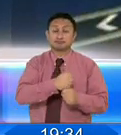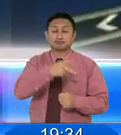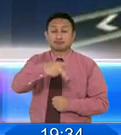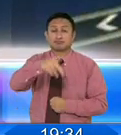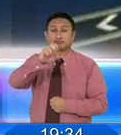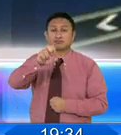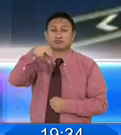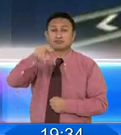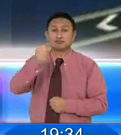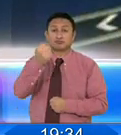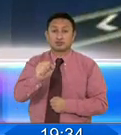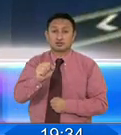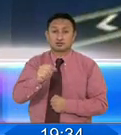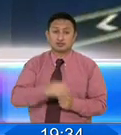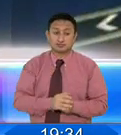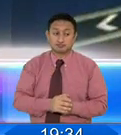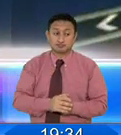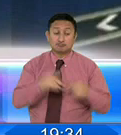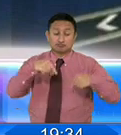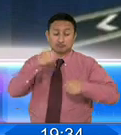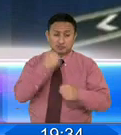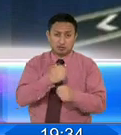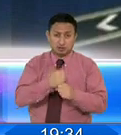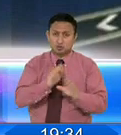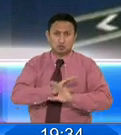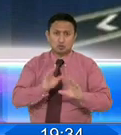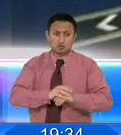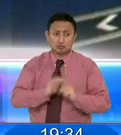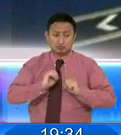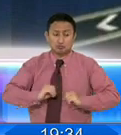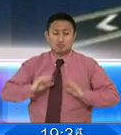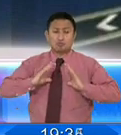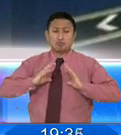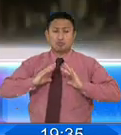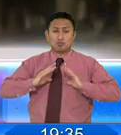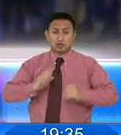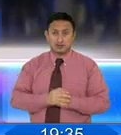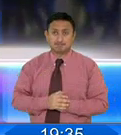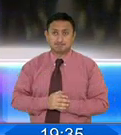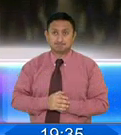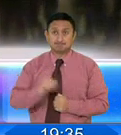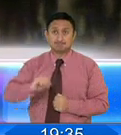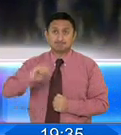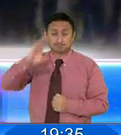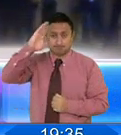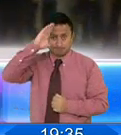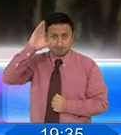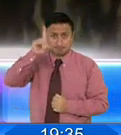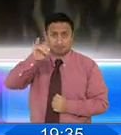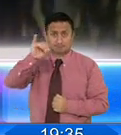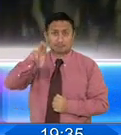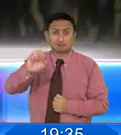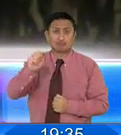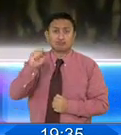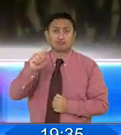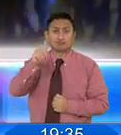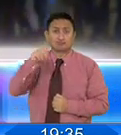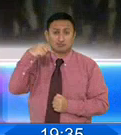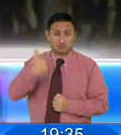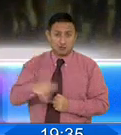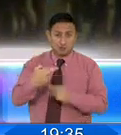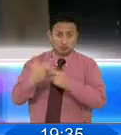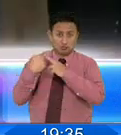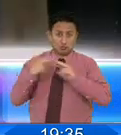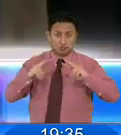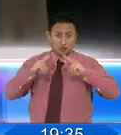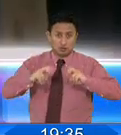Eloy Alfaro, y que no estaba trabajando, habría estado de vacaciones. Agentes de la Dinacet están encargados de la investigación para